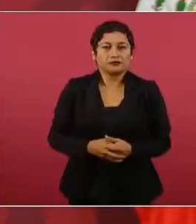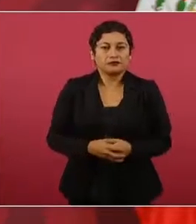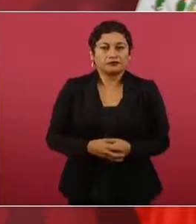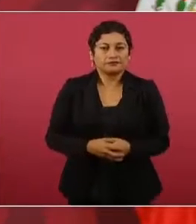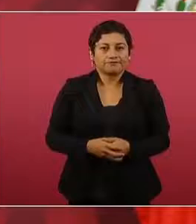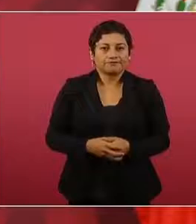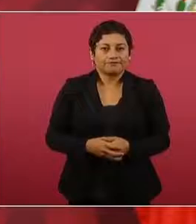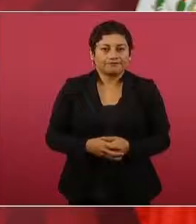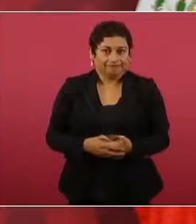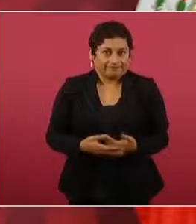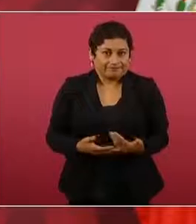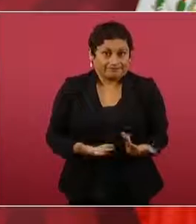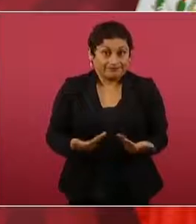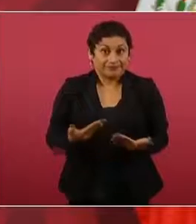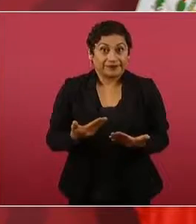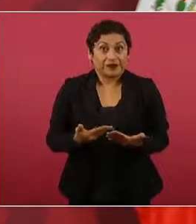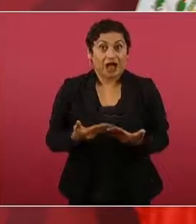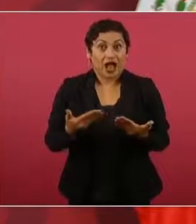y cuesta trabajo.